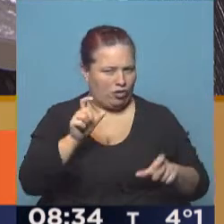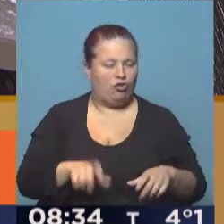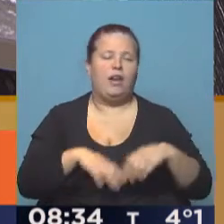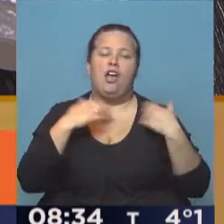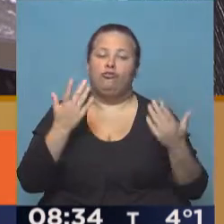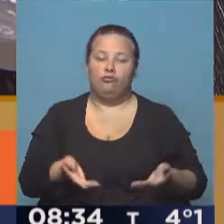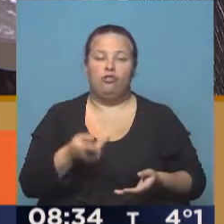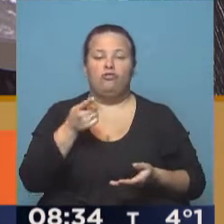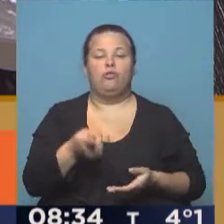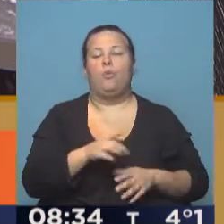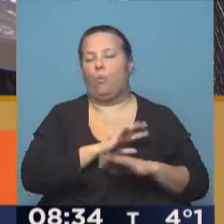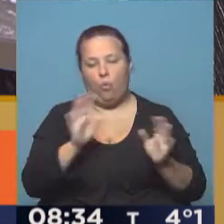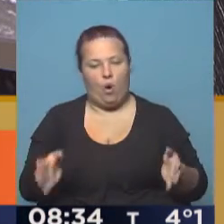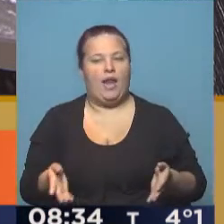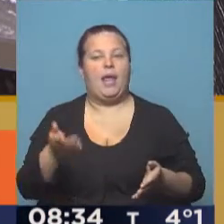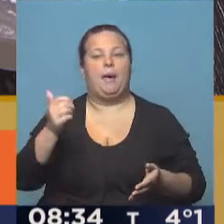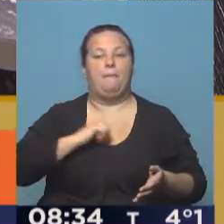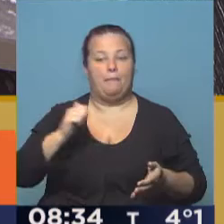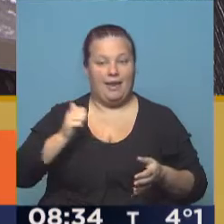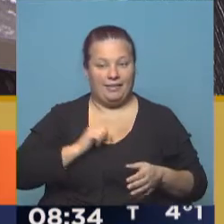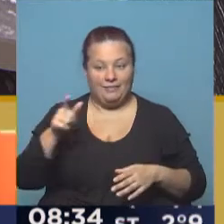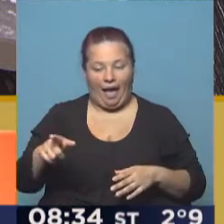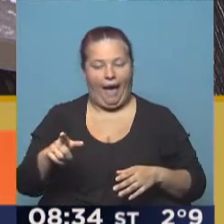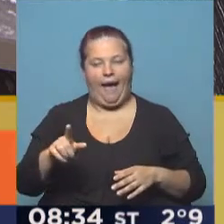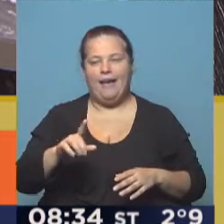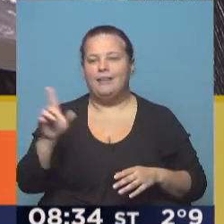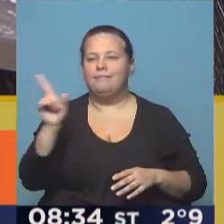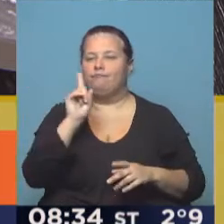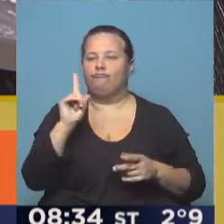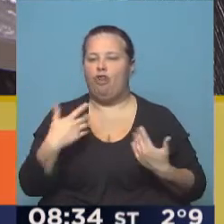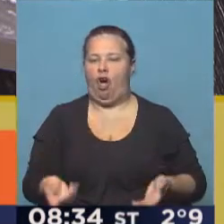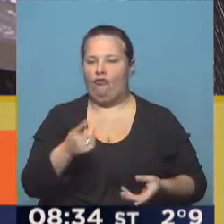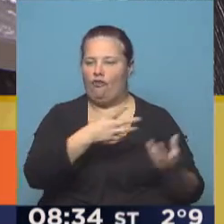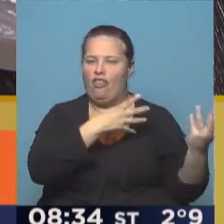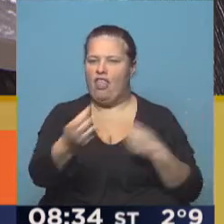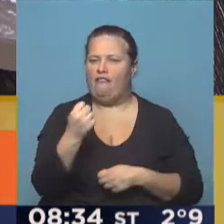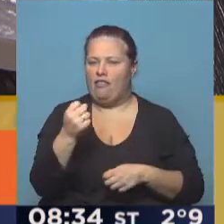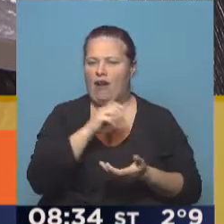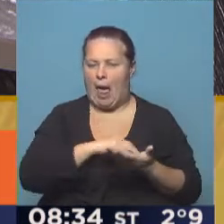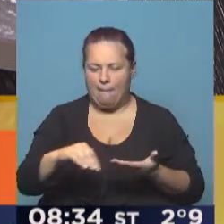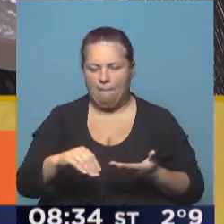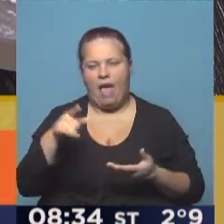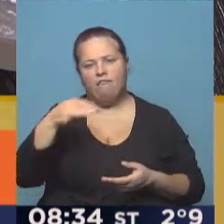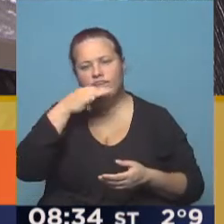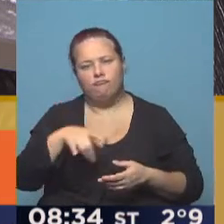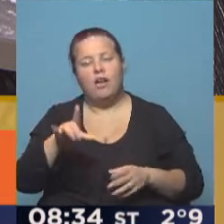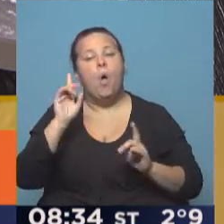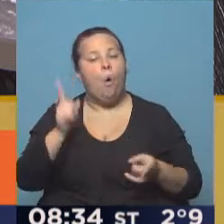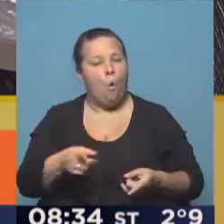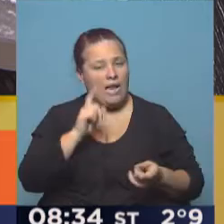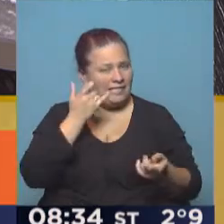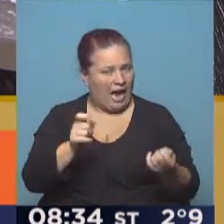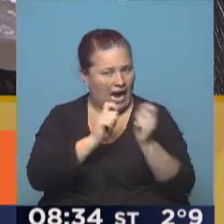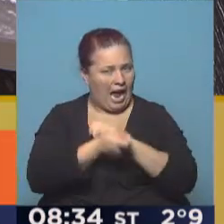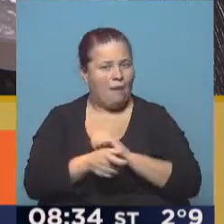cual, bueno, con la dictadura digamos, no toleró esa defensa tan fuerte que hacían, aún después de que se había modificado